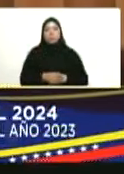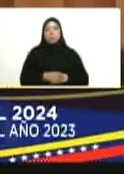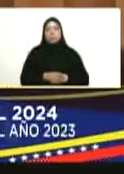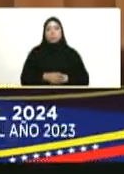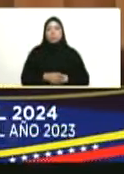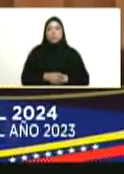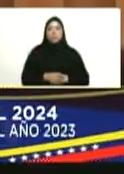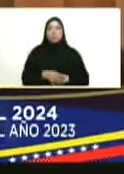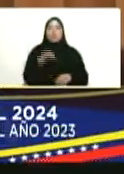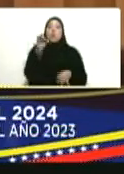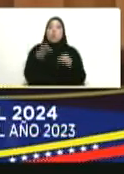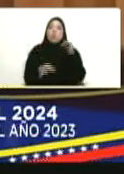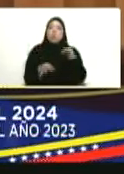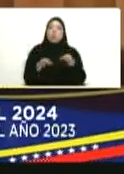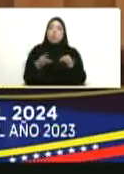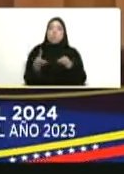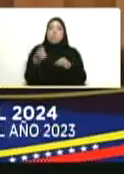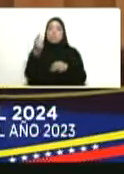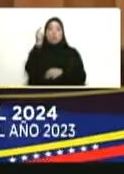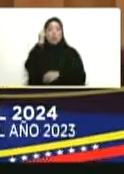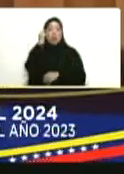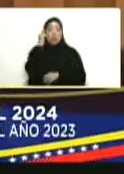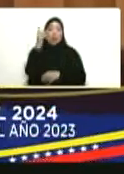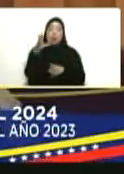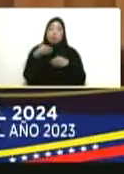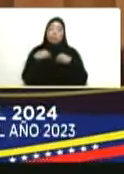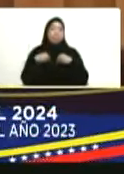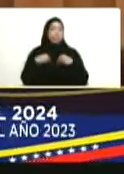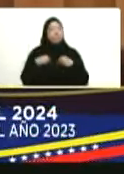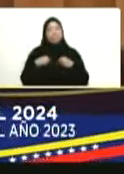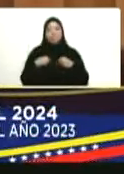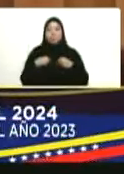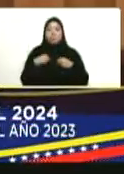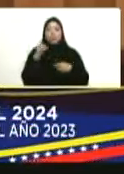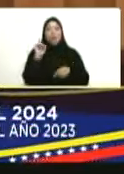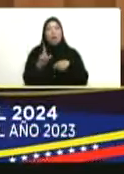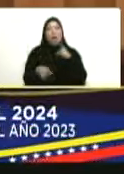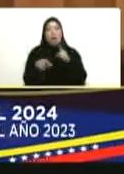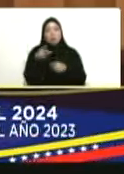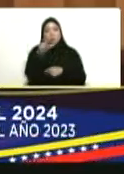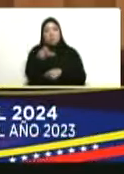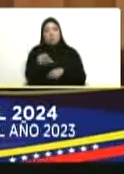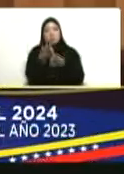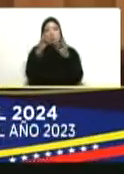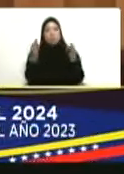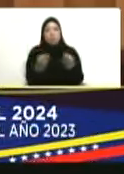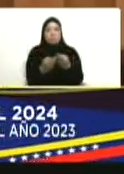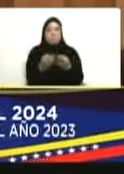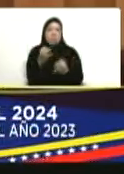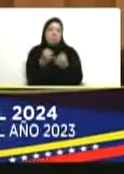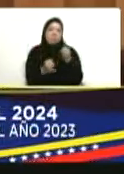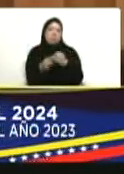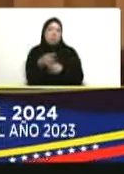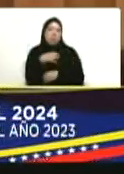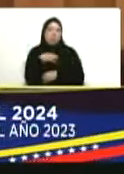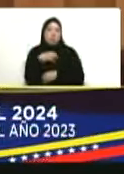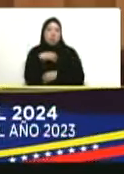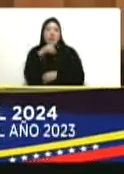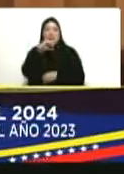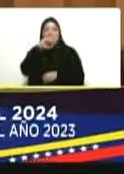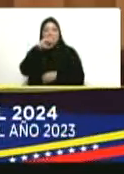Fue incumplido desde el primer día por algunos apellidos de Doña